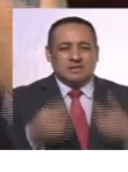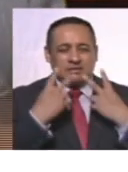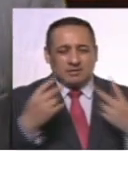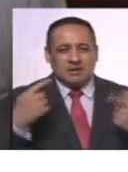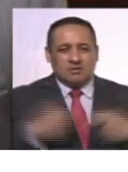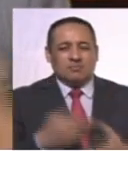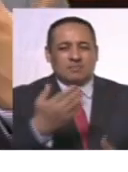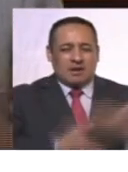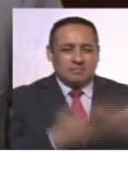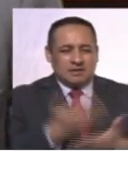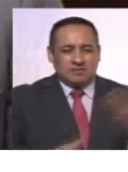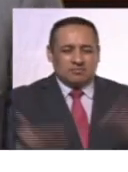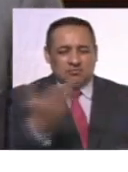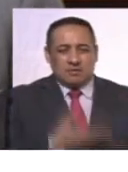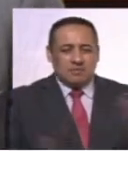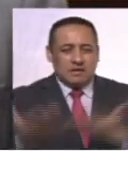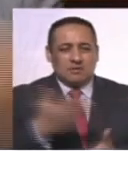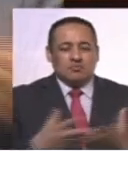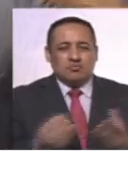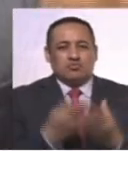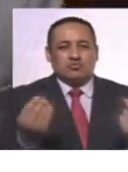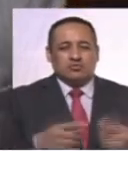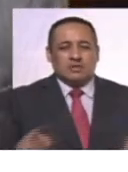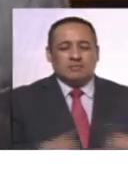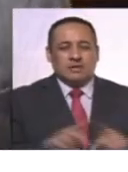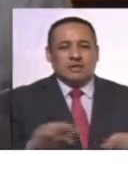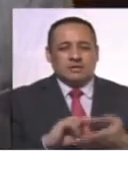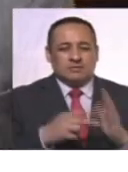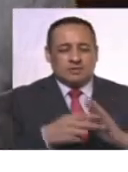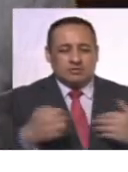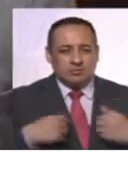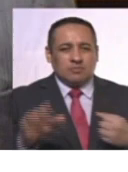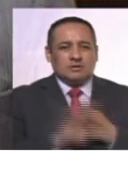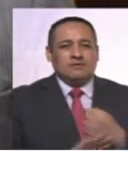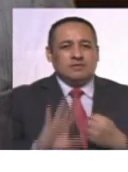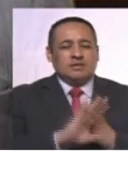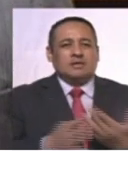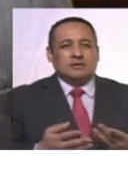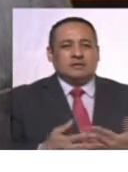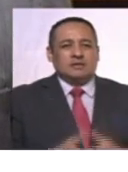llenar de papeleos, de expedientes. Por supuesto que nos vamos a defender.